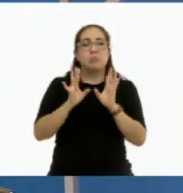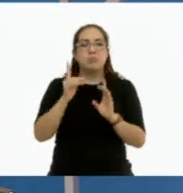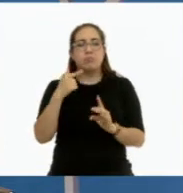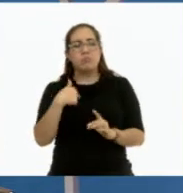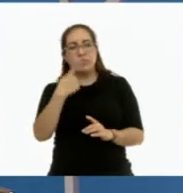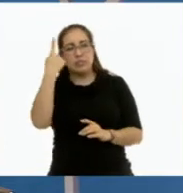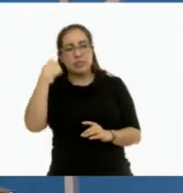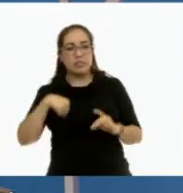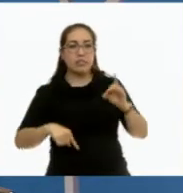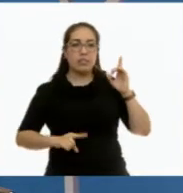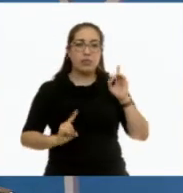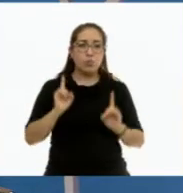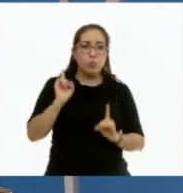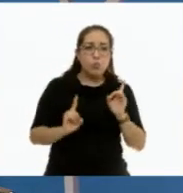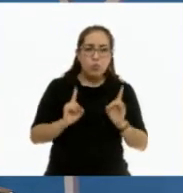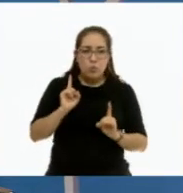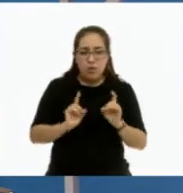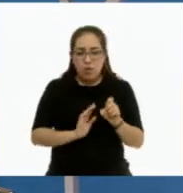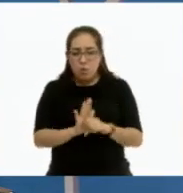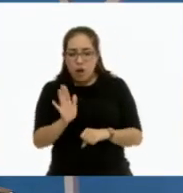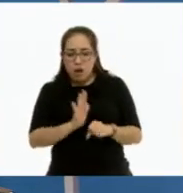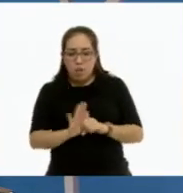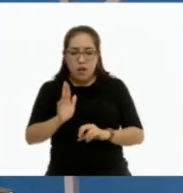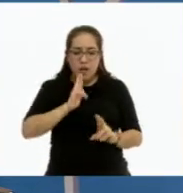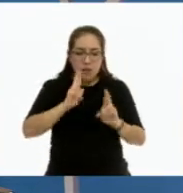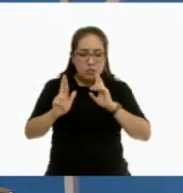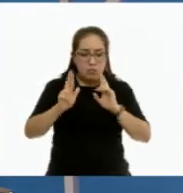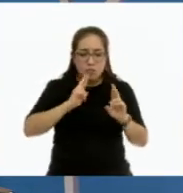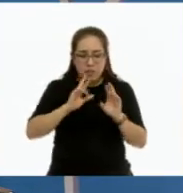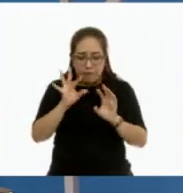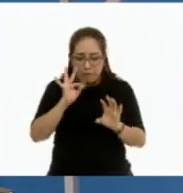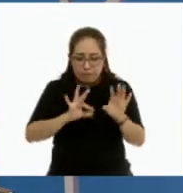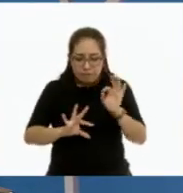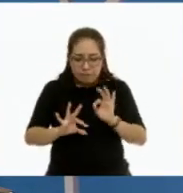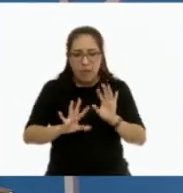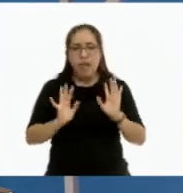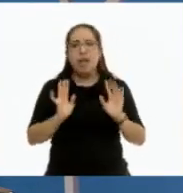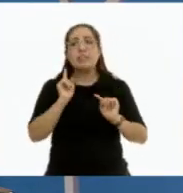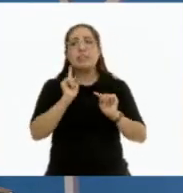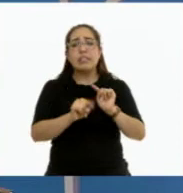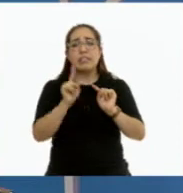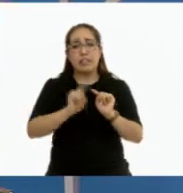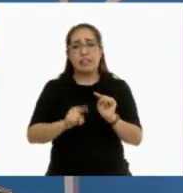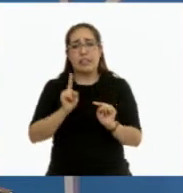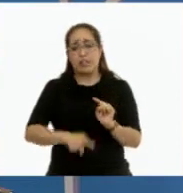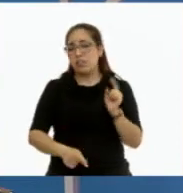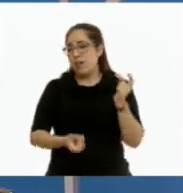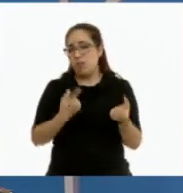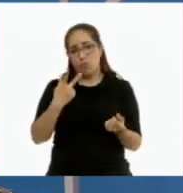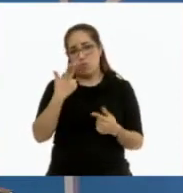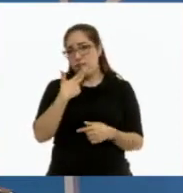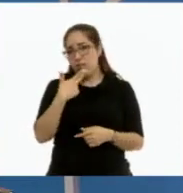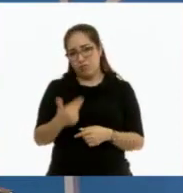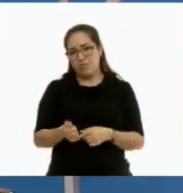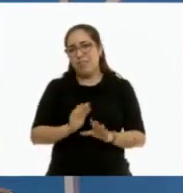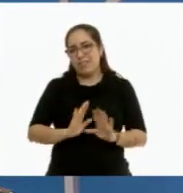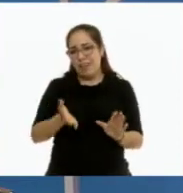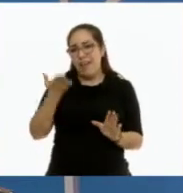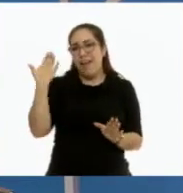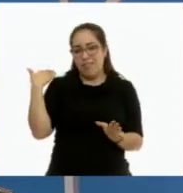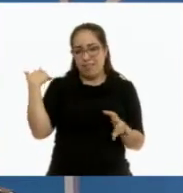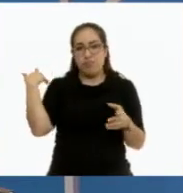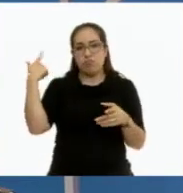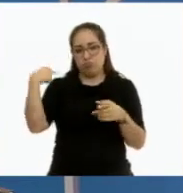dudas cuál es de las opciones la correcta, puedes ir descartando. Esto también ya lo viste en una sesión